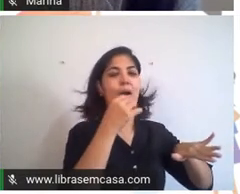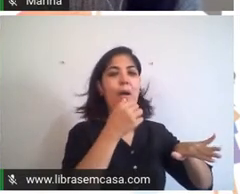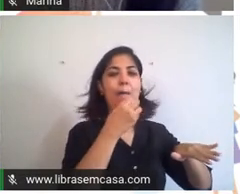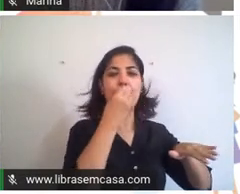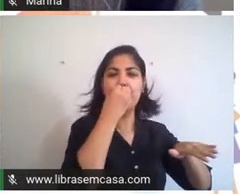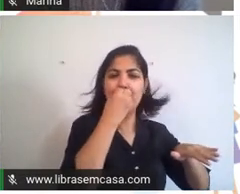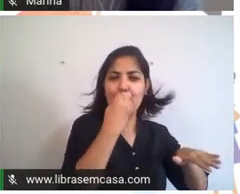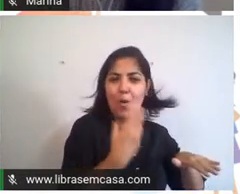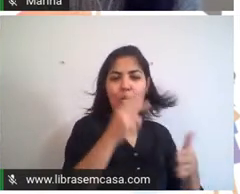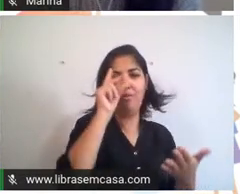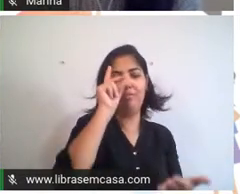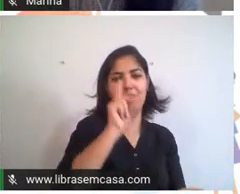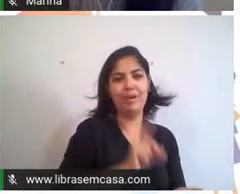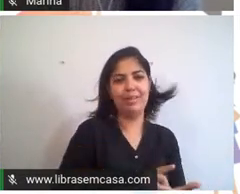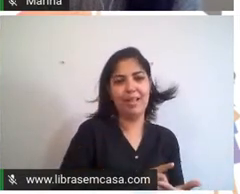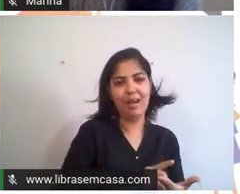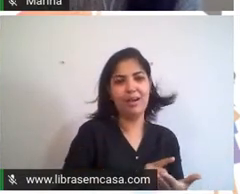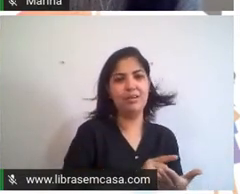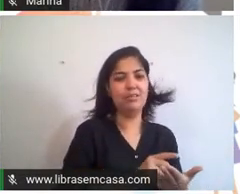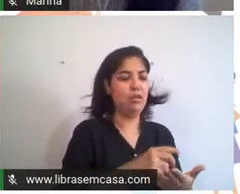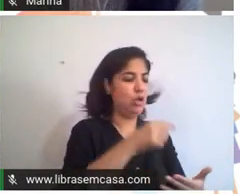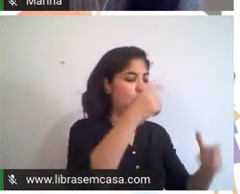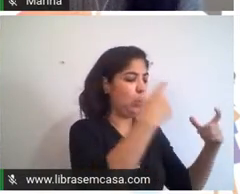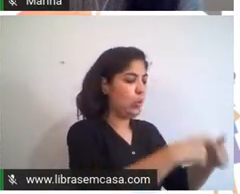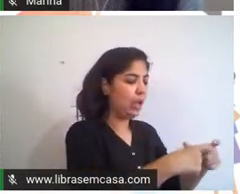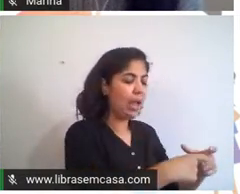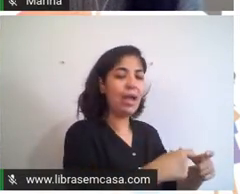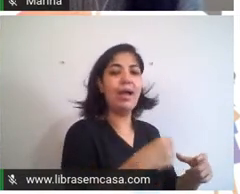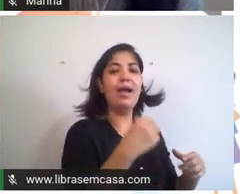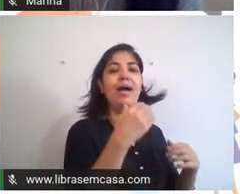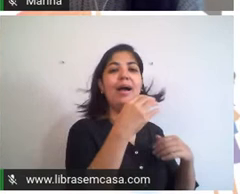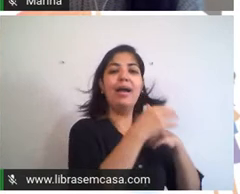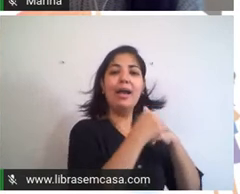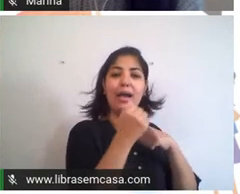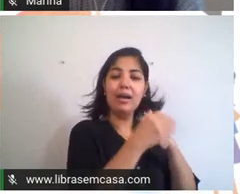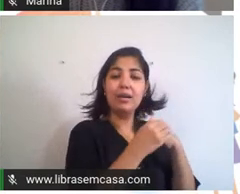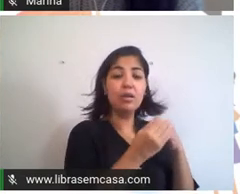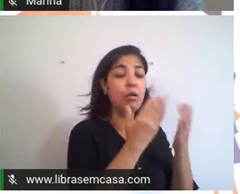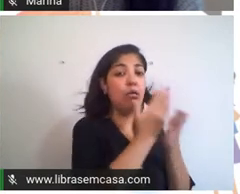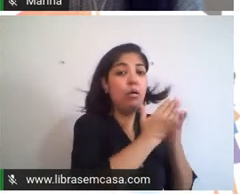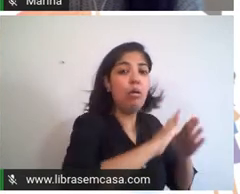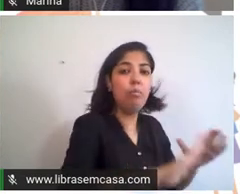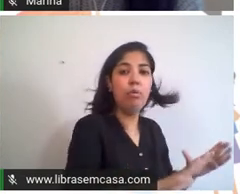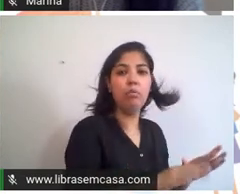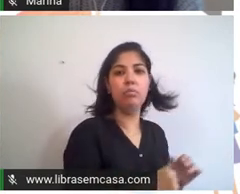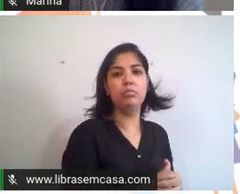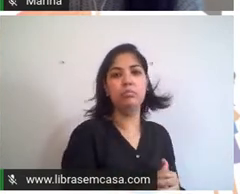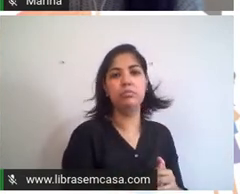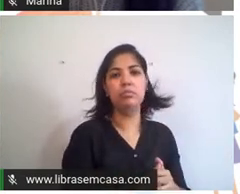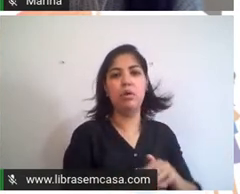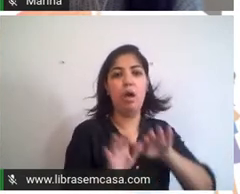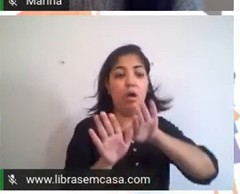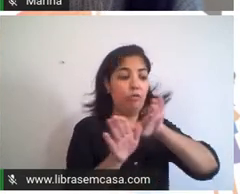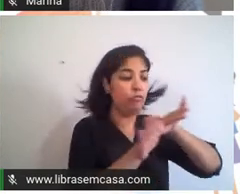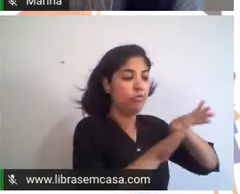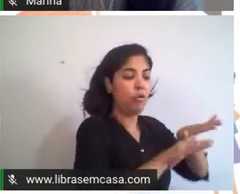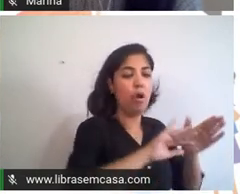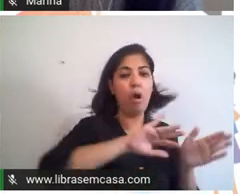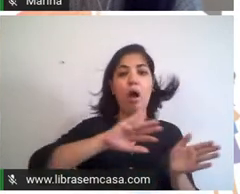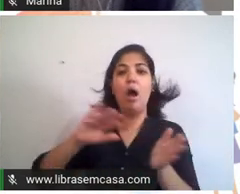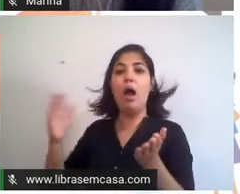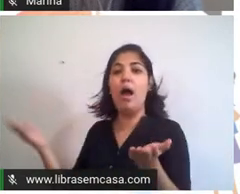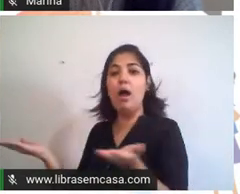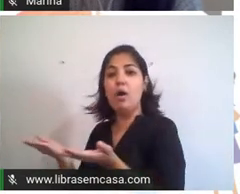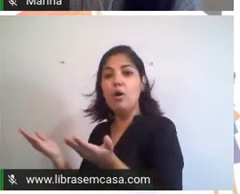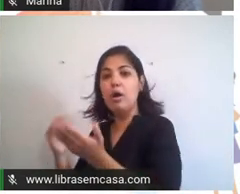estas estadísticas y quienes evalúan cuál puede ser el resultado, al que también, perdón, se acompaña con bebidas alcohólicas. En Argentina aumentó mucho el